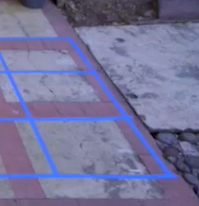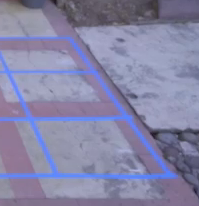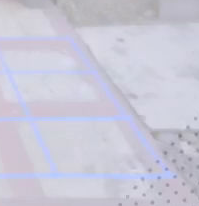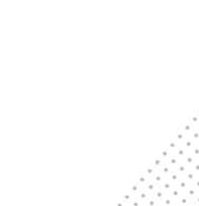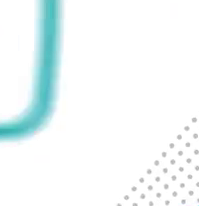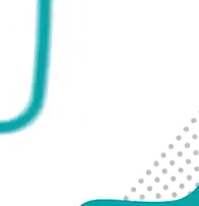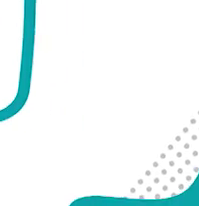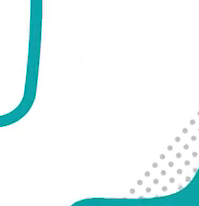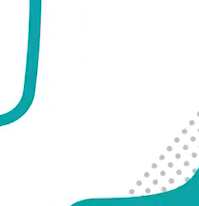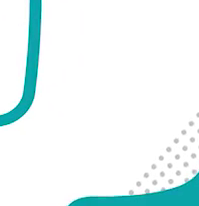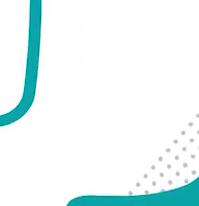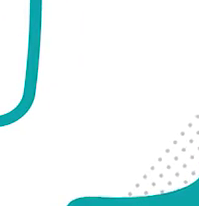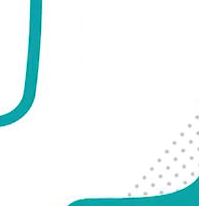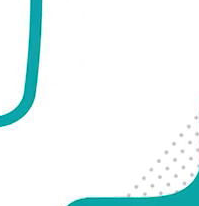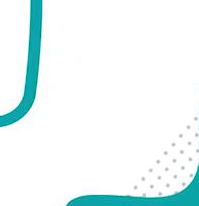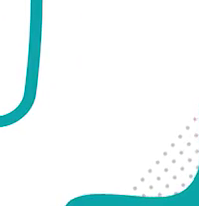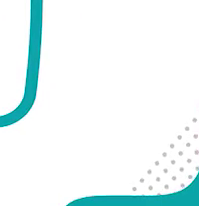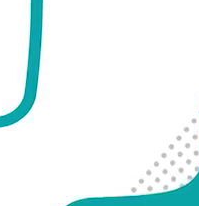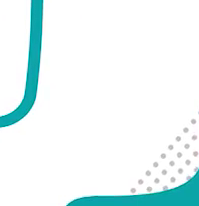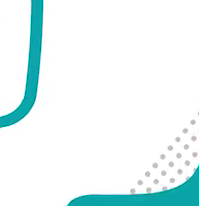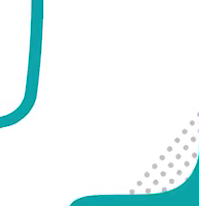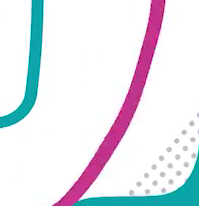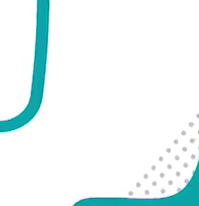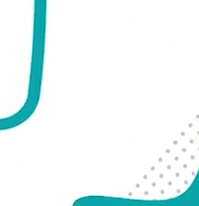¡Gracias! ¡Gracias!